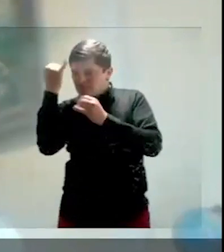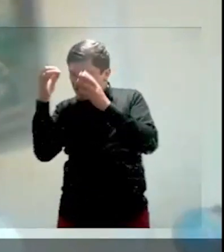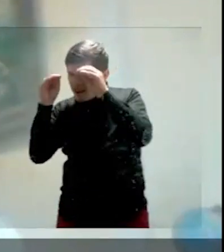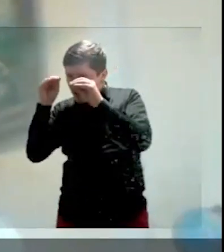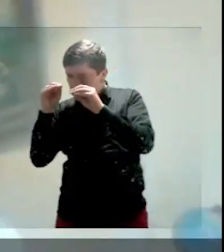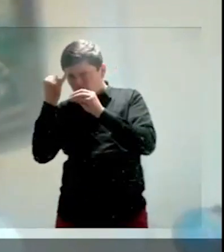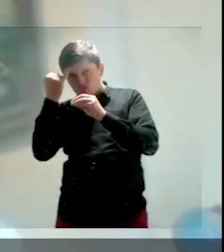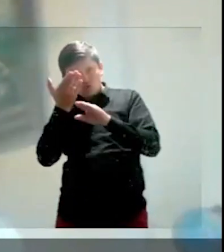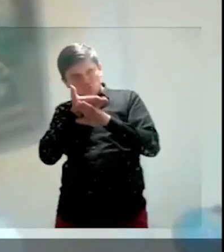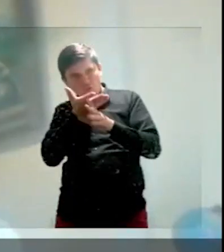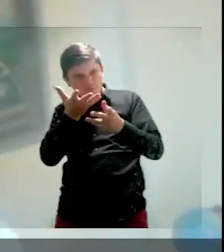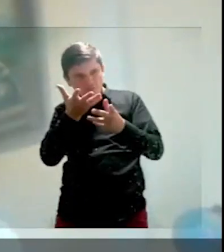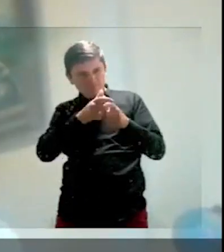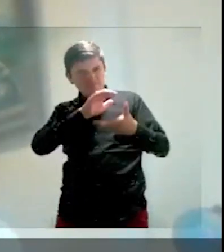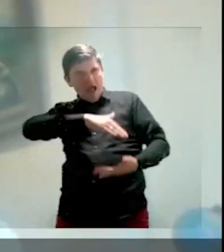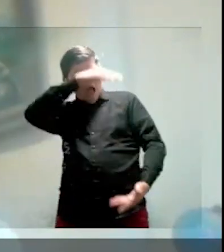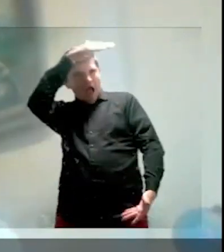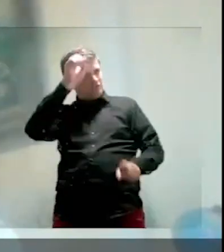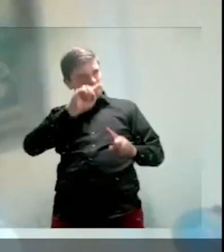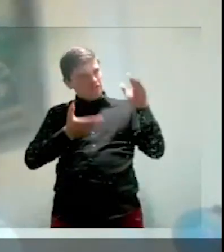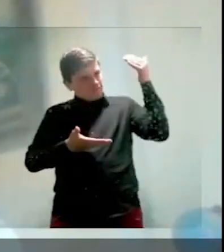tema y no